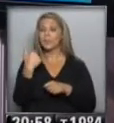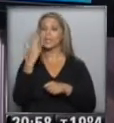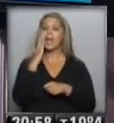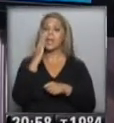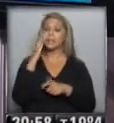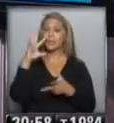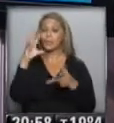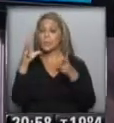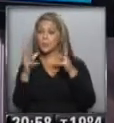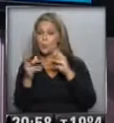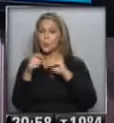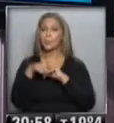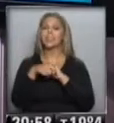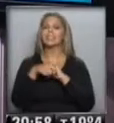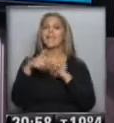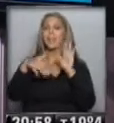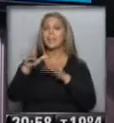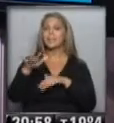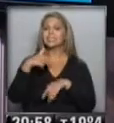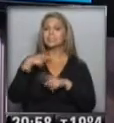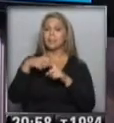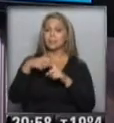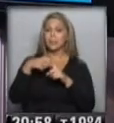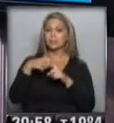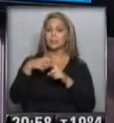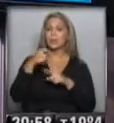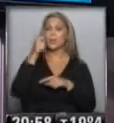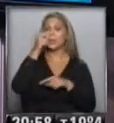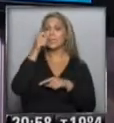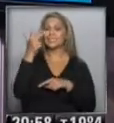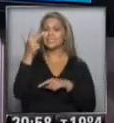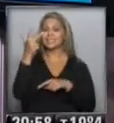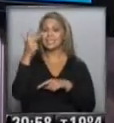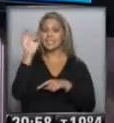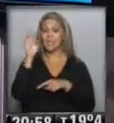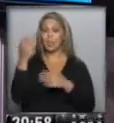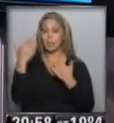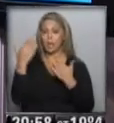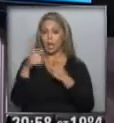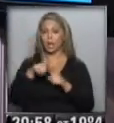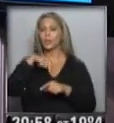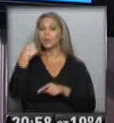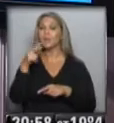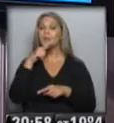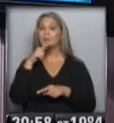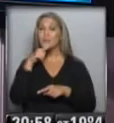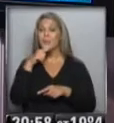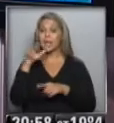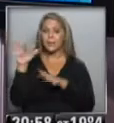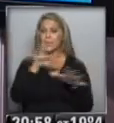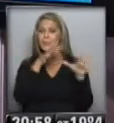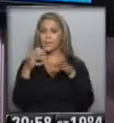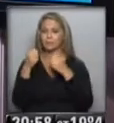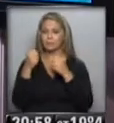nubosidad variable con poco cambio de las temperaturas, la máxima rondará los 23 grados. Y a partir del viernes, con vientos bastante intensos del sector sur, se van a